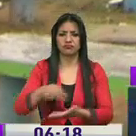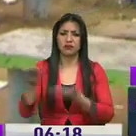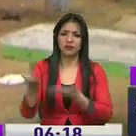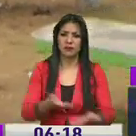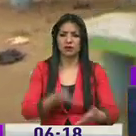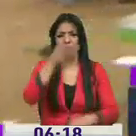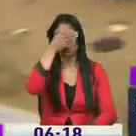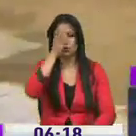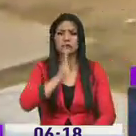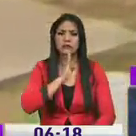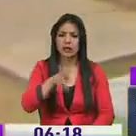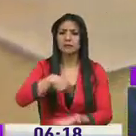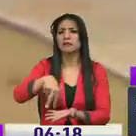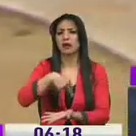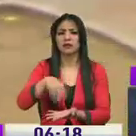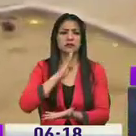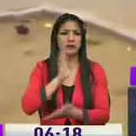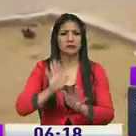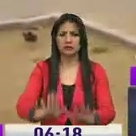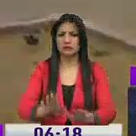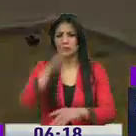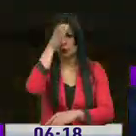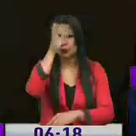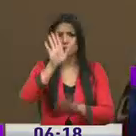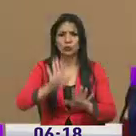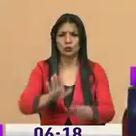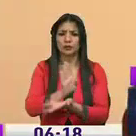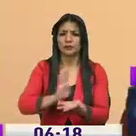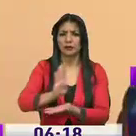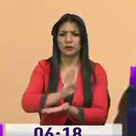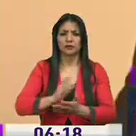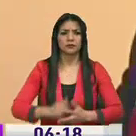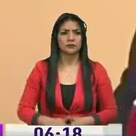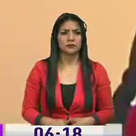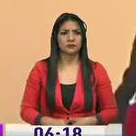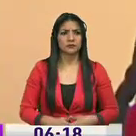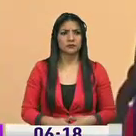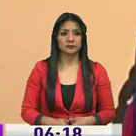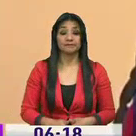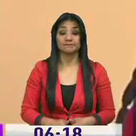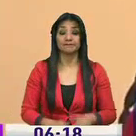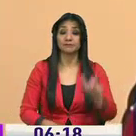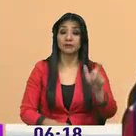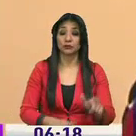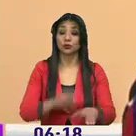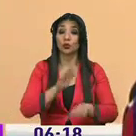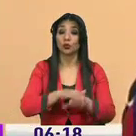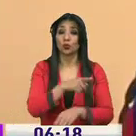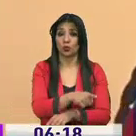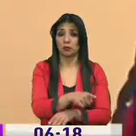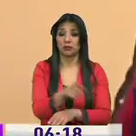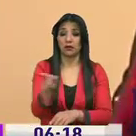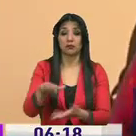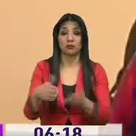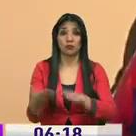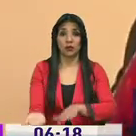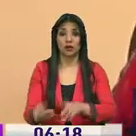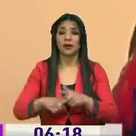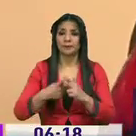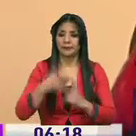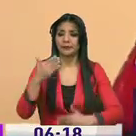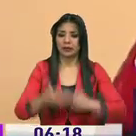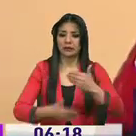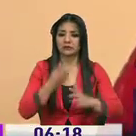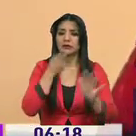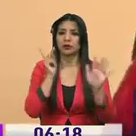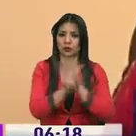siempre llegaba a deleitar con su talento. Bueno, podría tratarse de un homicidio culposo, que eso no deslinda que no se va a iniciar un proceso penal.